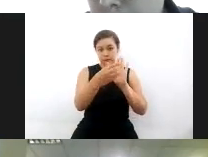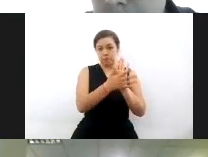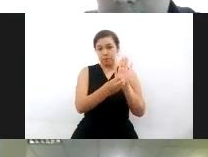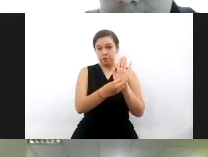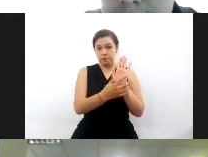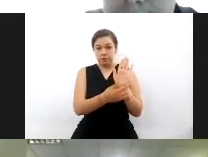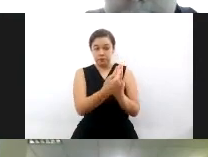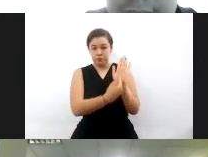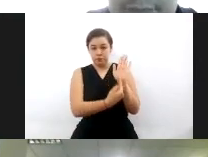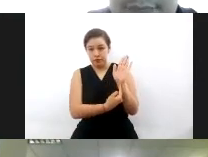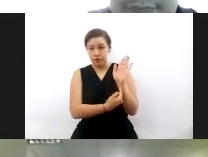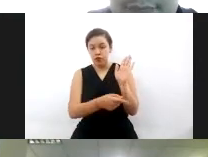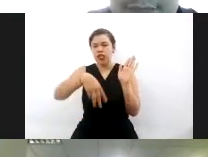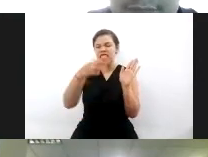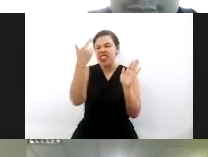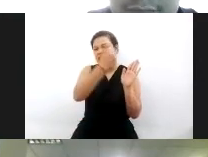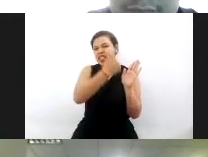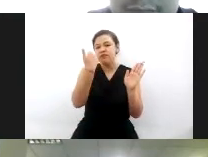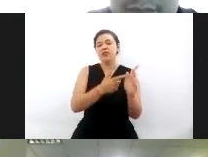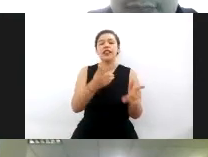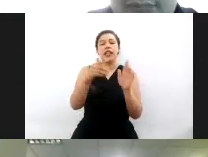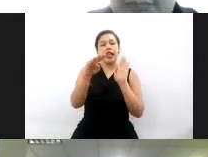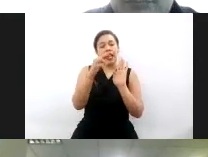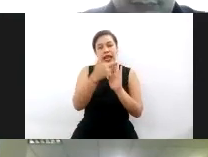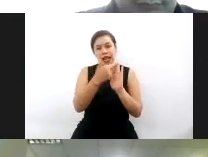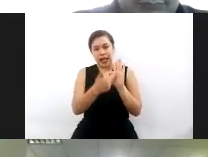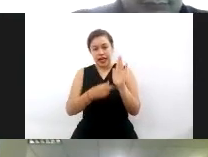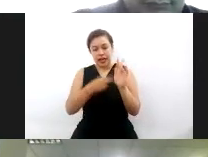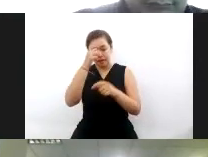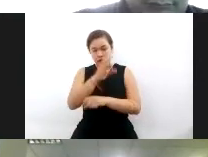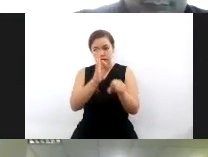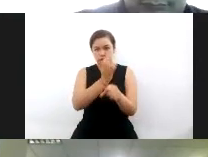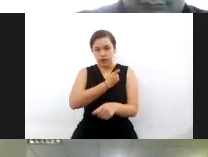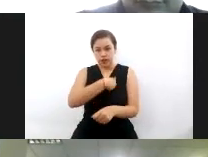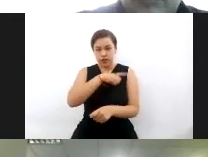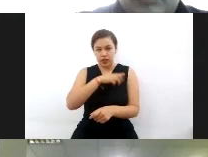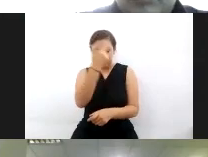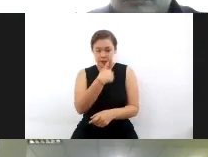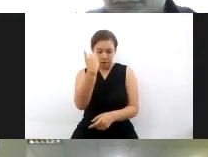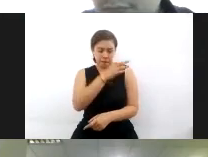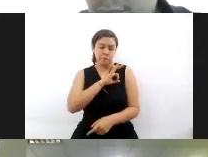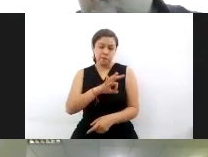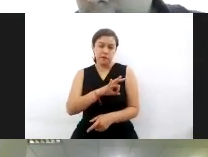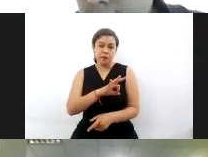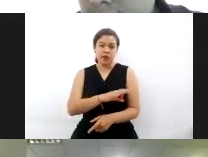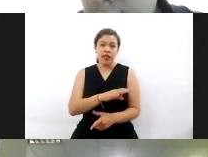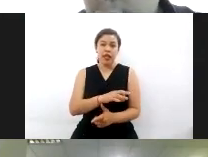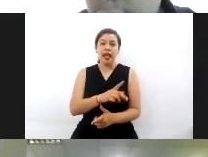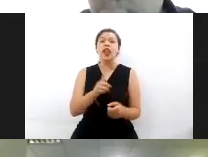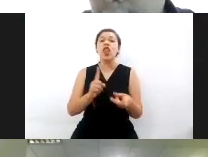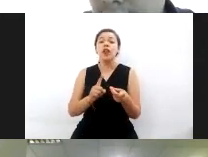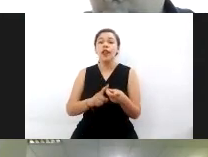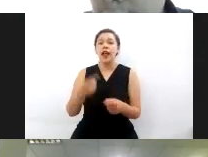checar todo lo que tenga que ver con los lineamientos de medidas de protección a la salud en la página que aparece en